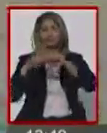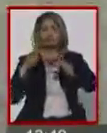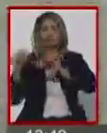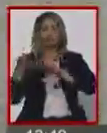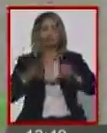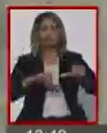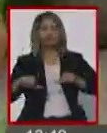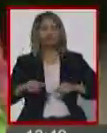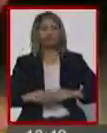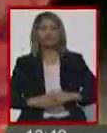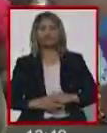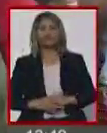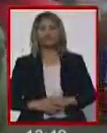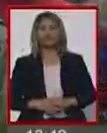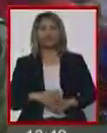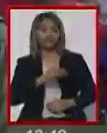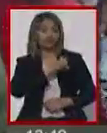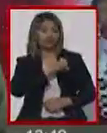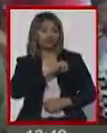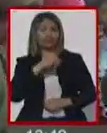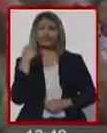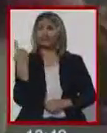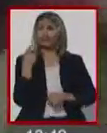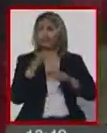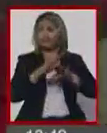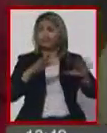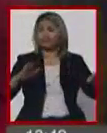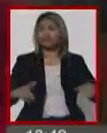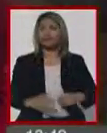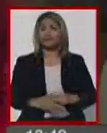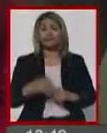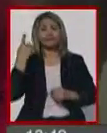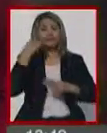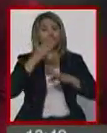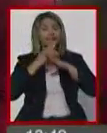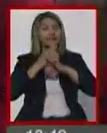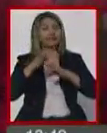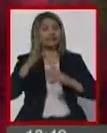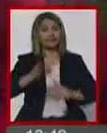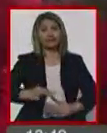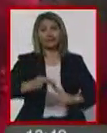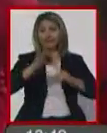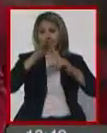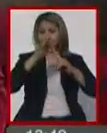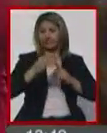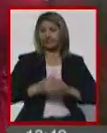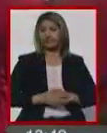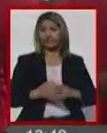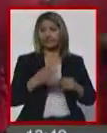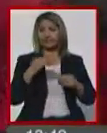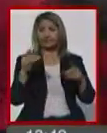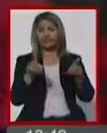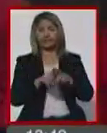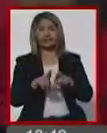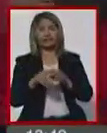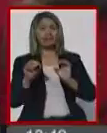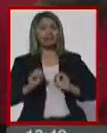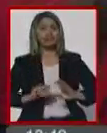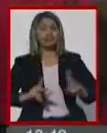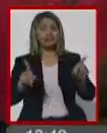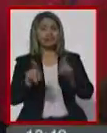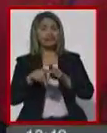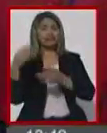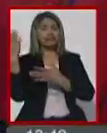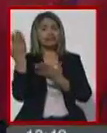diferentes actividades. La policía siempre con los niños, el campo de la prevención es nuestra especialidad y en esta oportunidad también